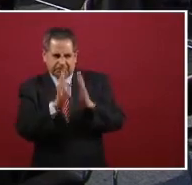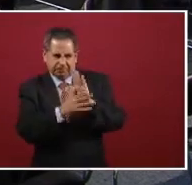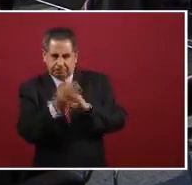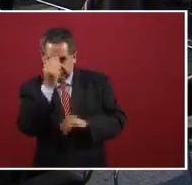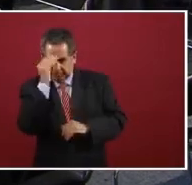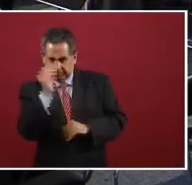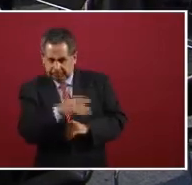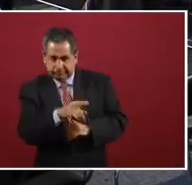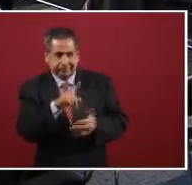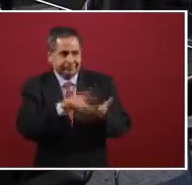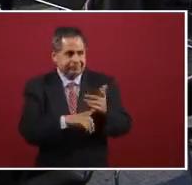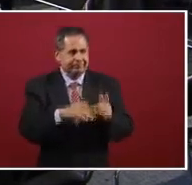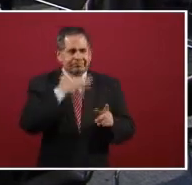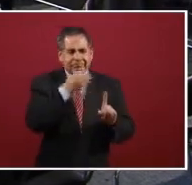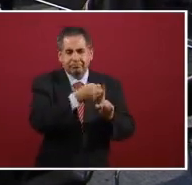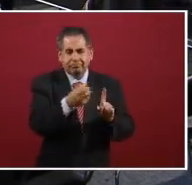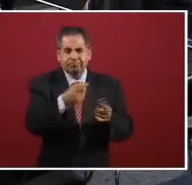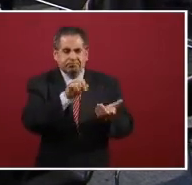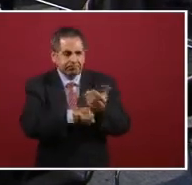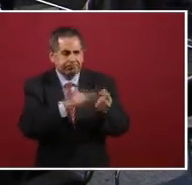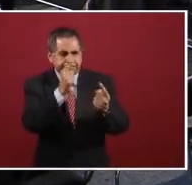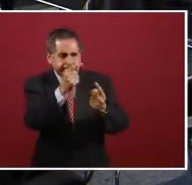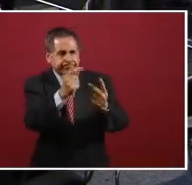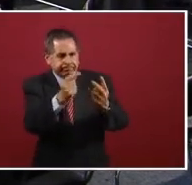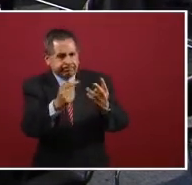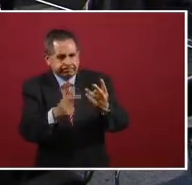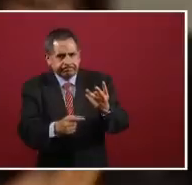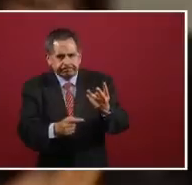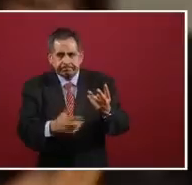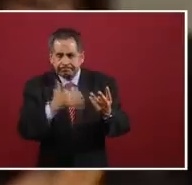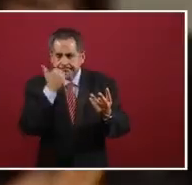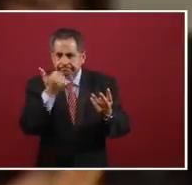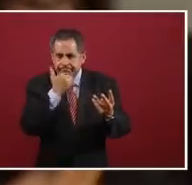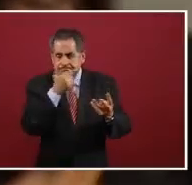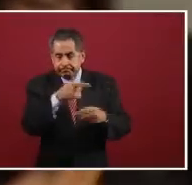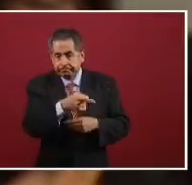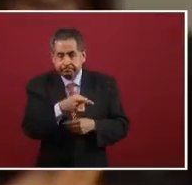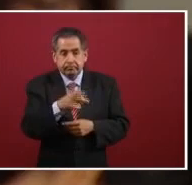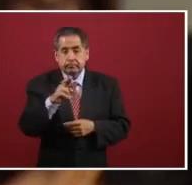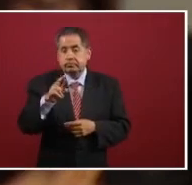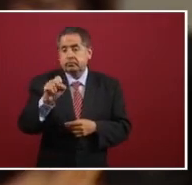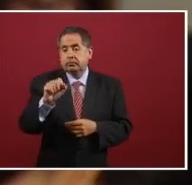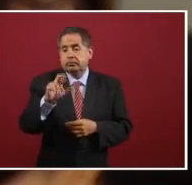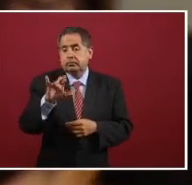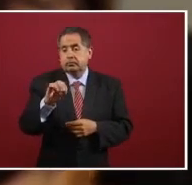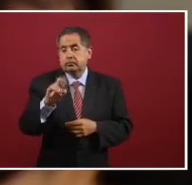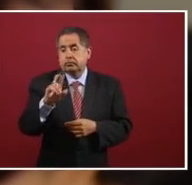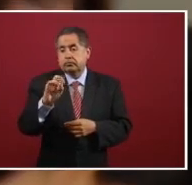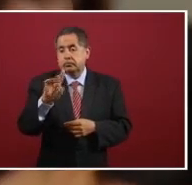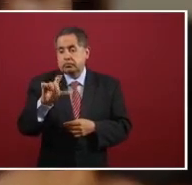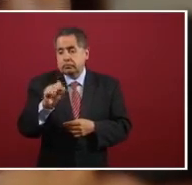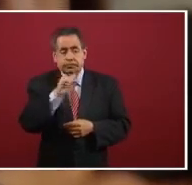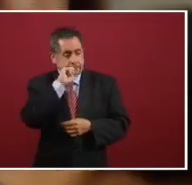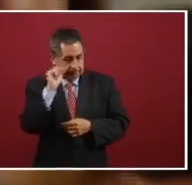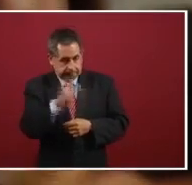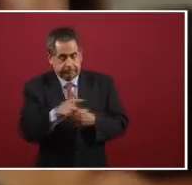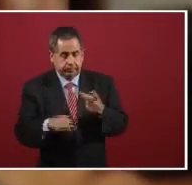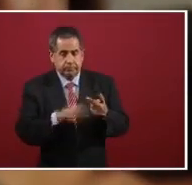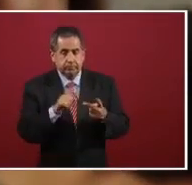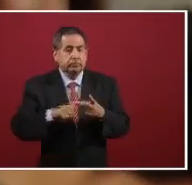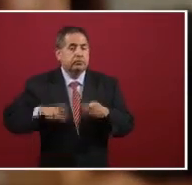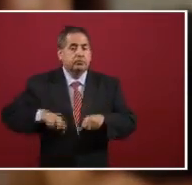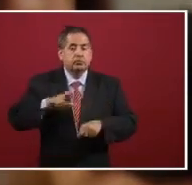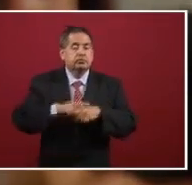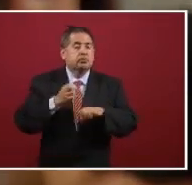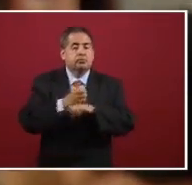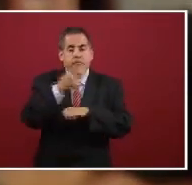corrupción y no solamente un caso, no solamente estaba implicada Rosario Robles, sino también el gobernador